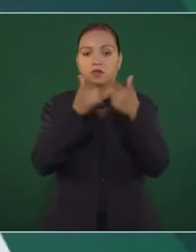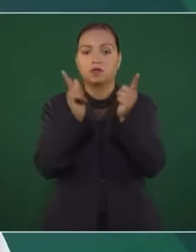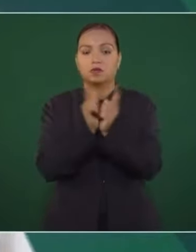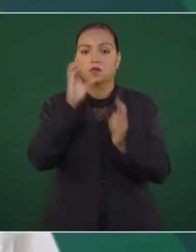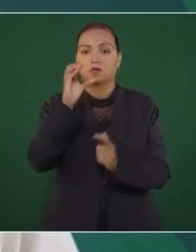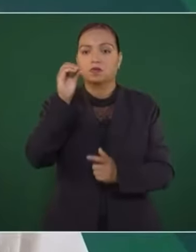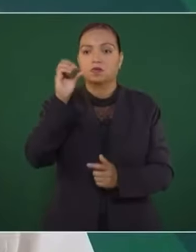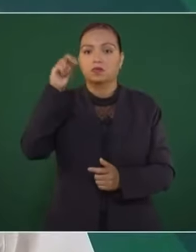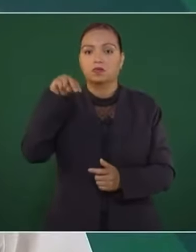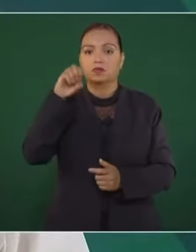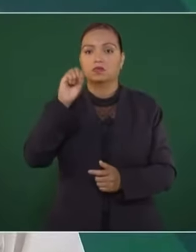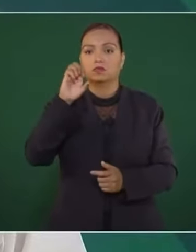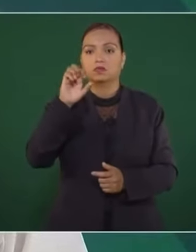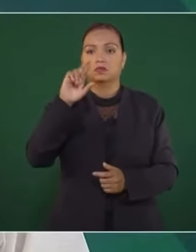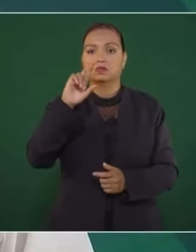conservador?